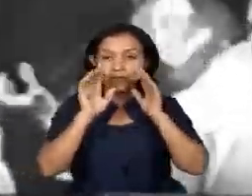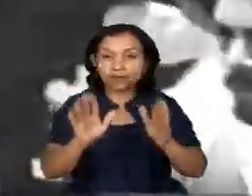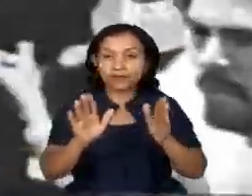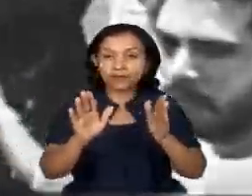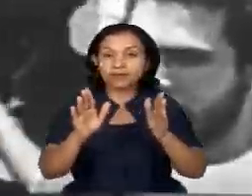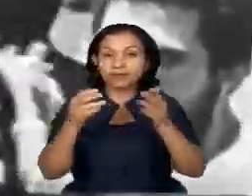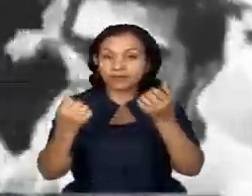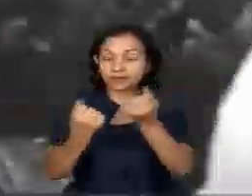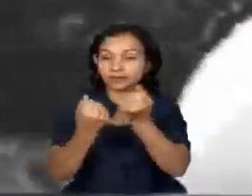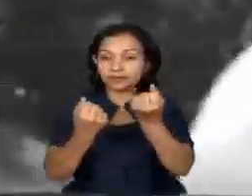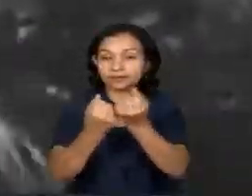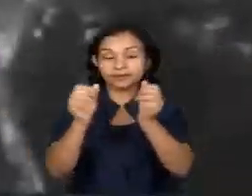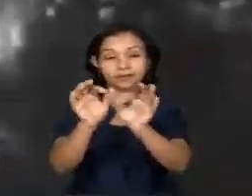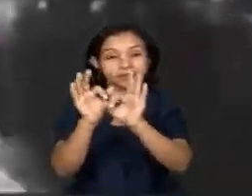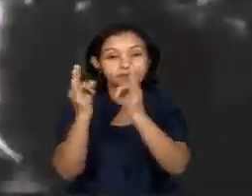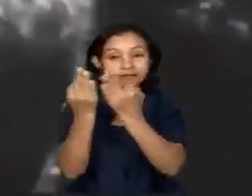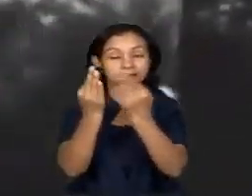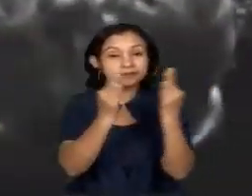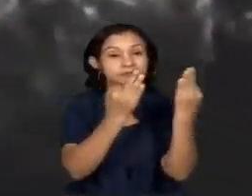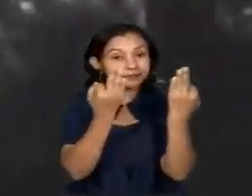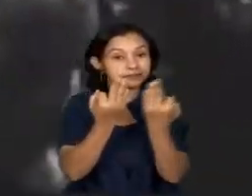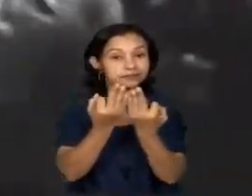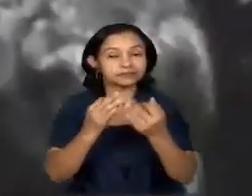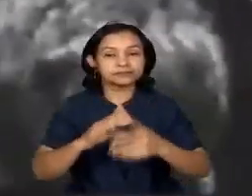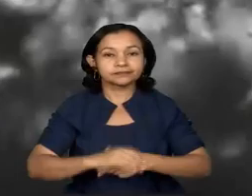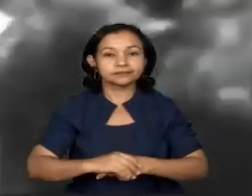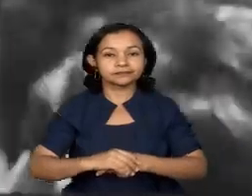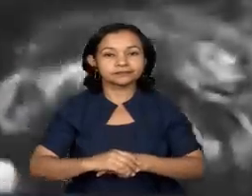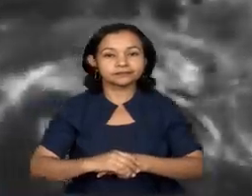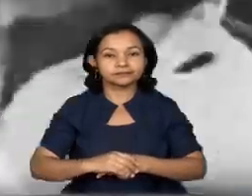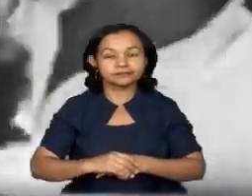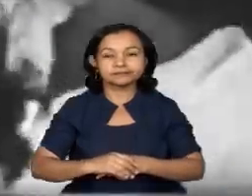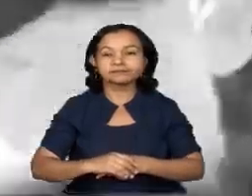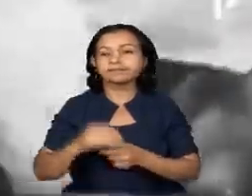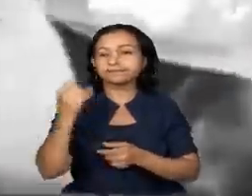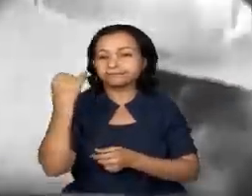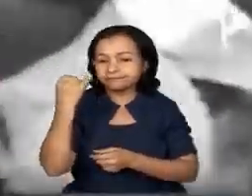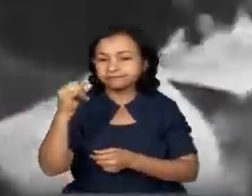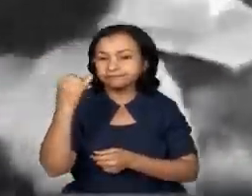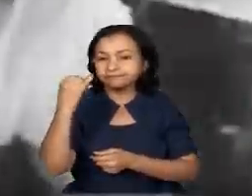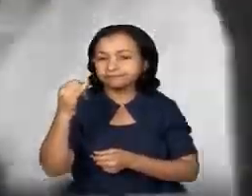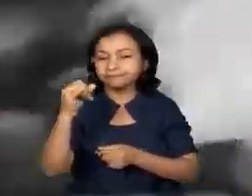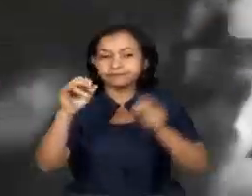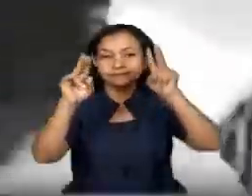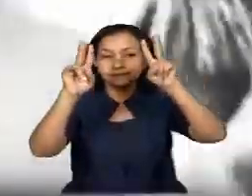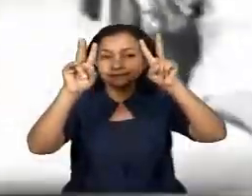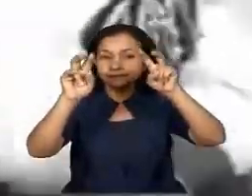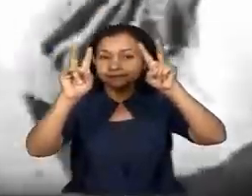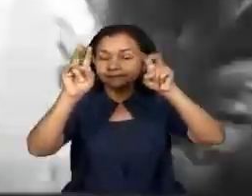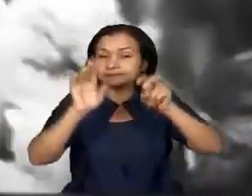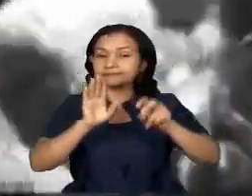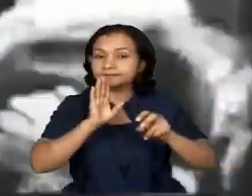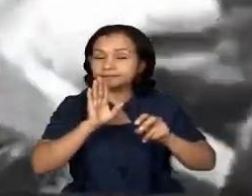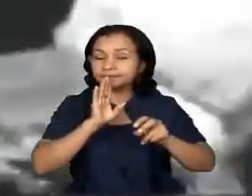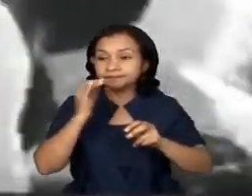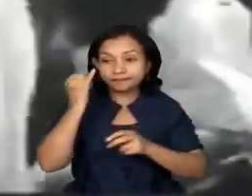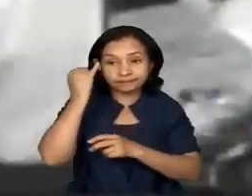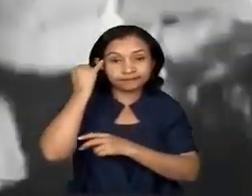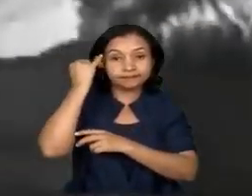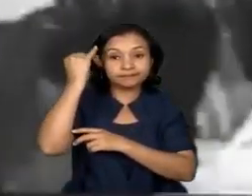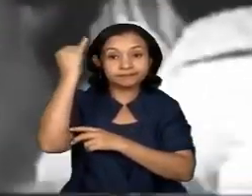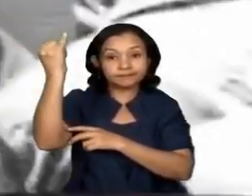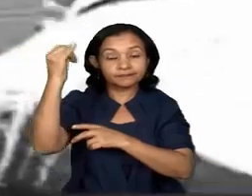y apoyan a la otra familia. Exactamente. O sea, aquí el tema es que cuando una idea